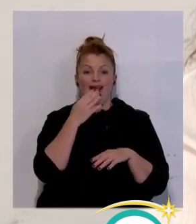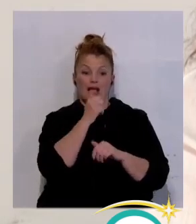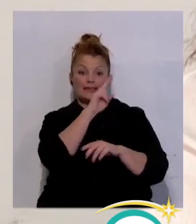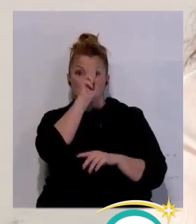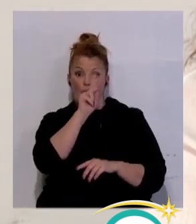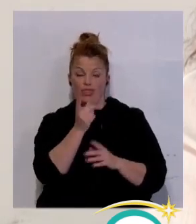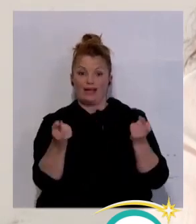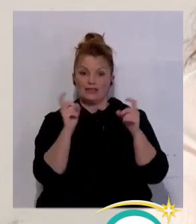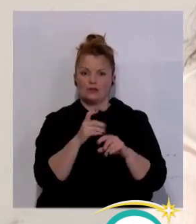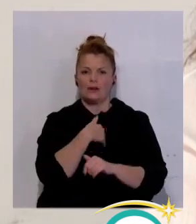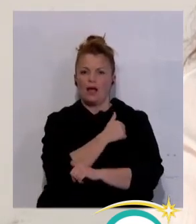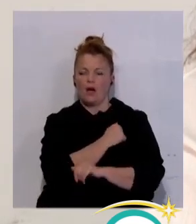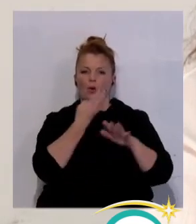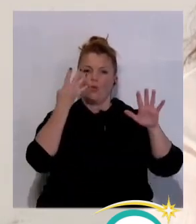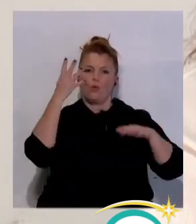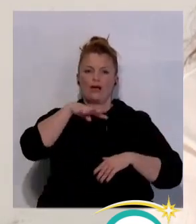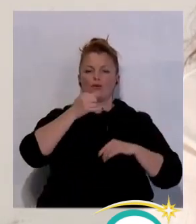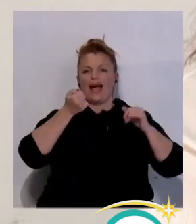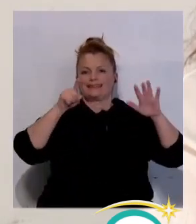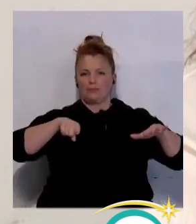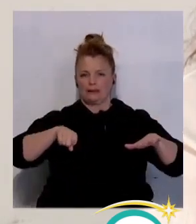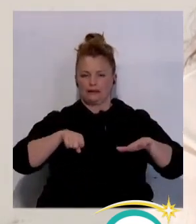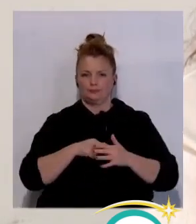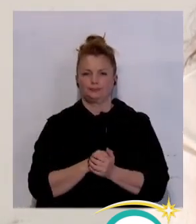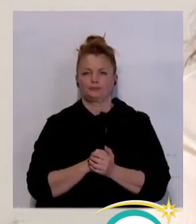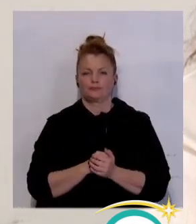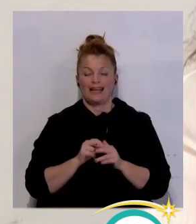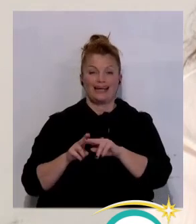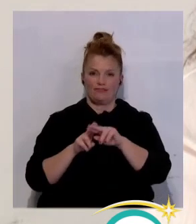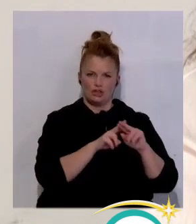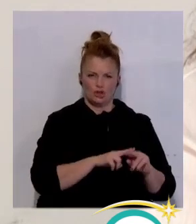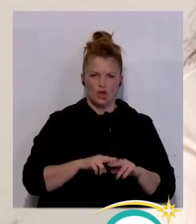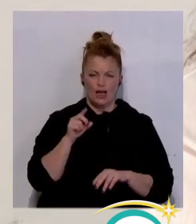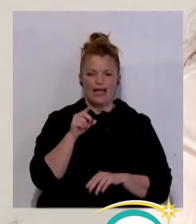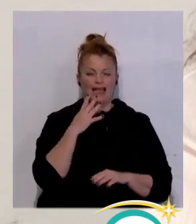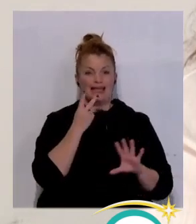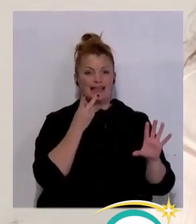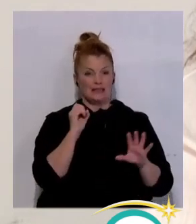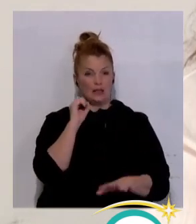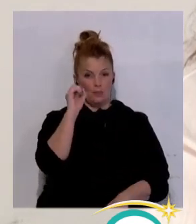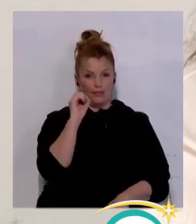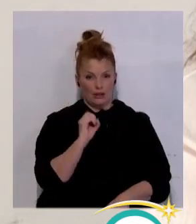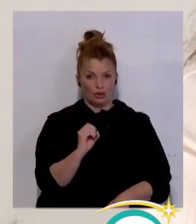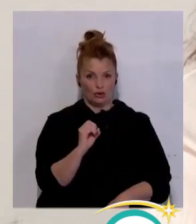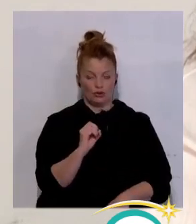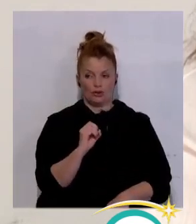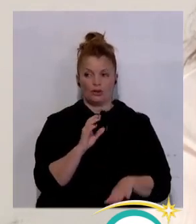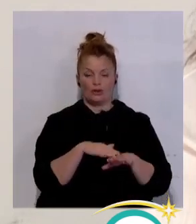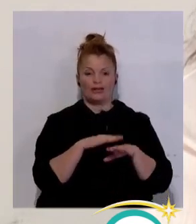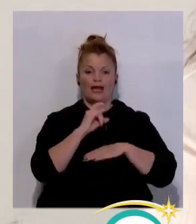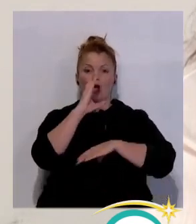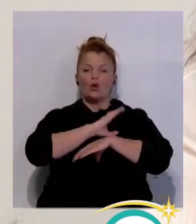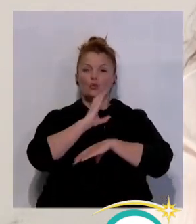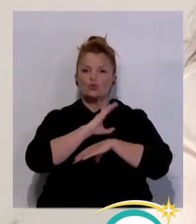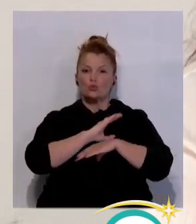4 a 6 meses, las revisiones. Esto hace que el 70% de las